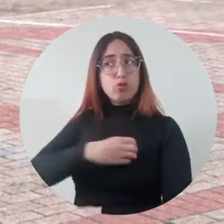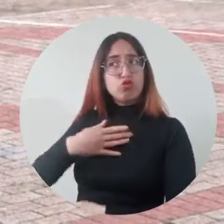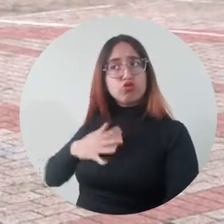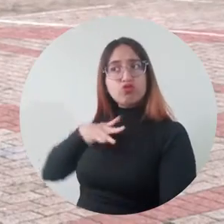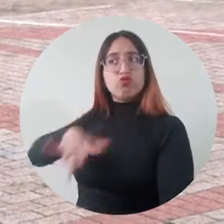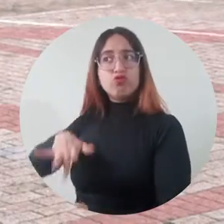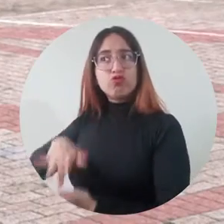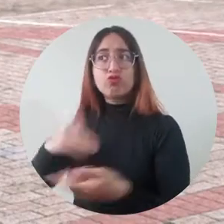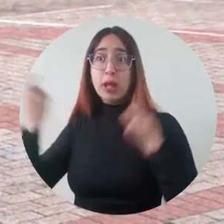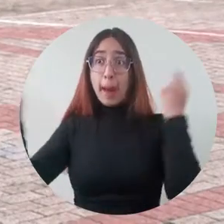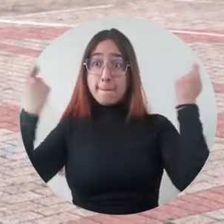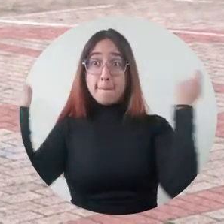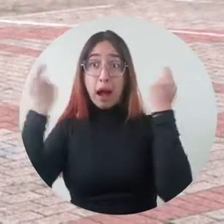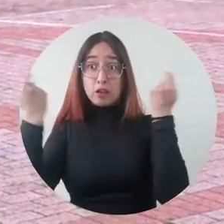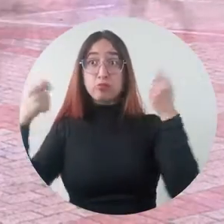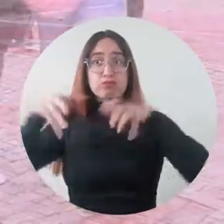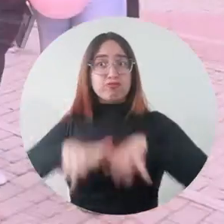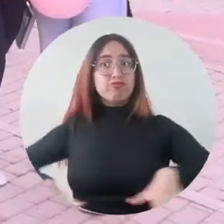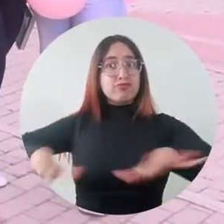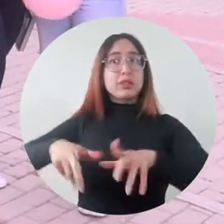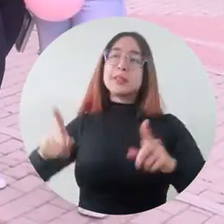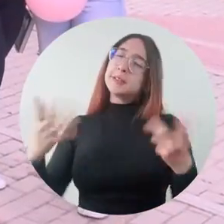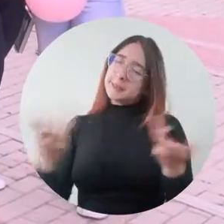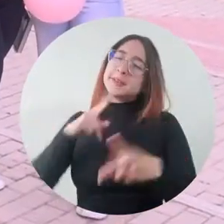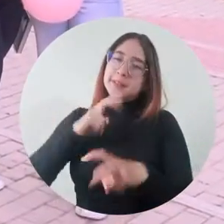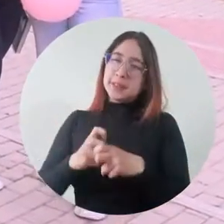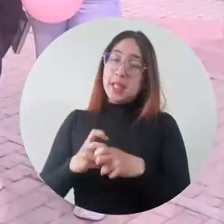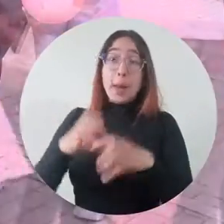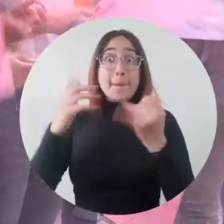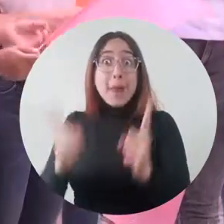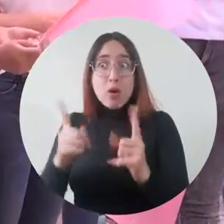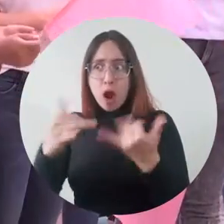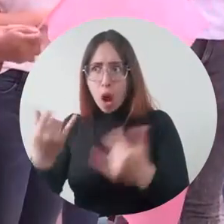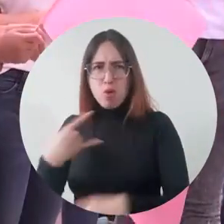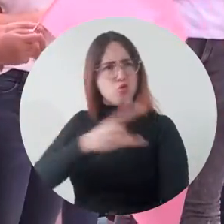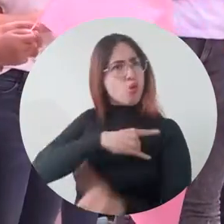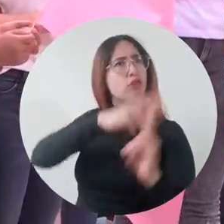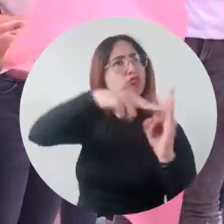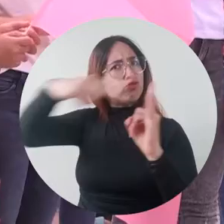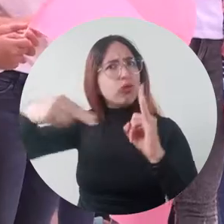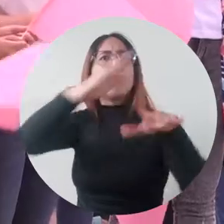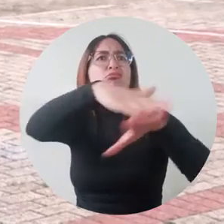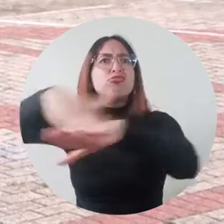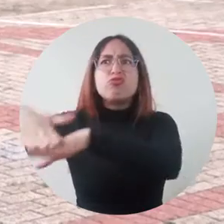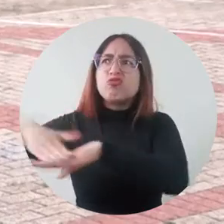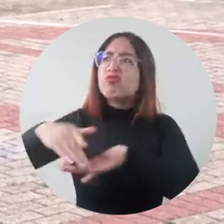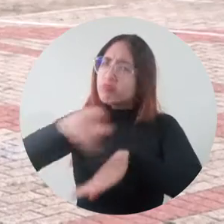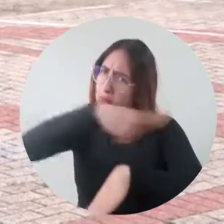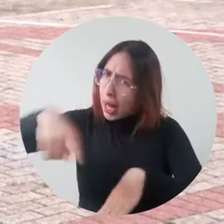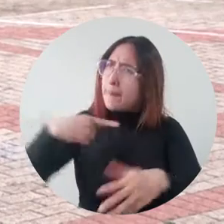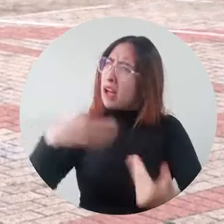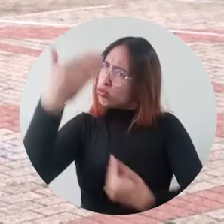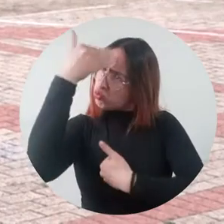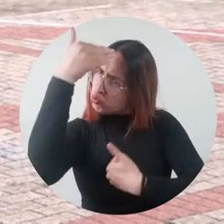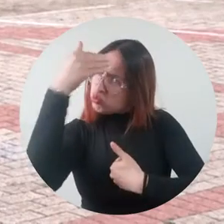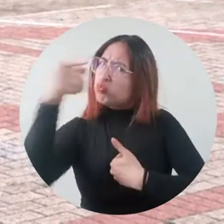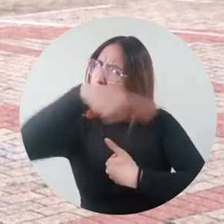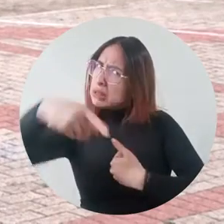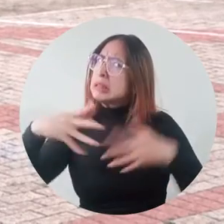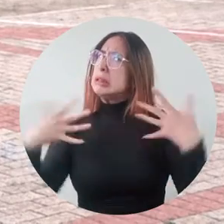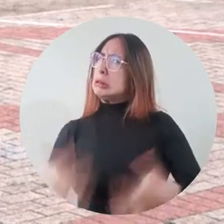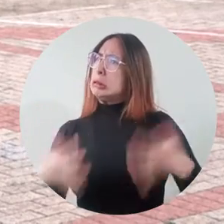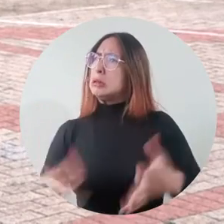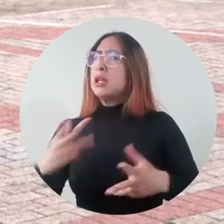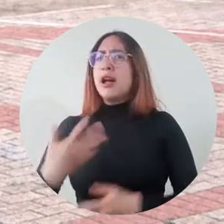espacios y es muy bueno que la universidad y pues desde ya nos está involucrando y siempre nos llega como en cuenta sobre es concientizarnos sobre este problema